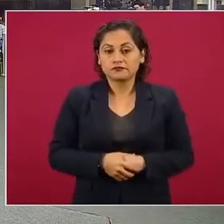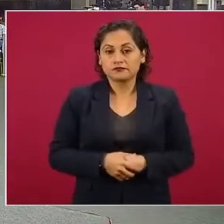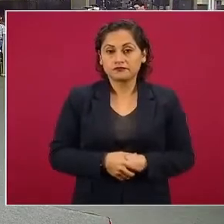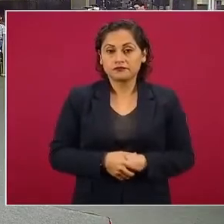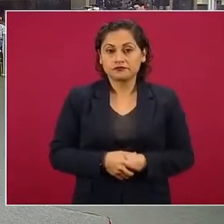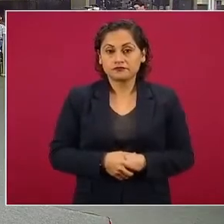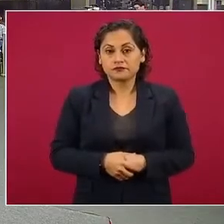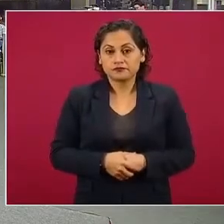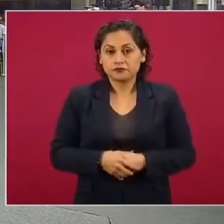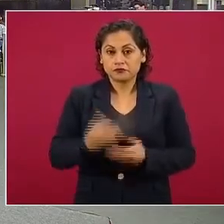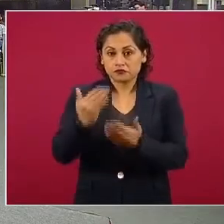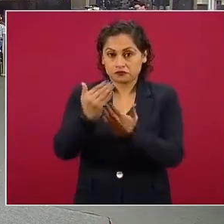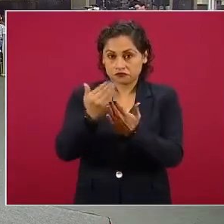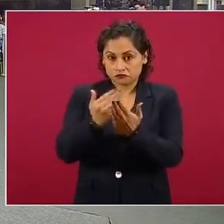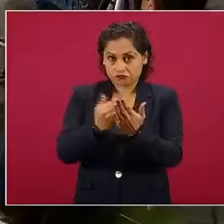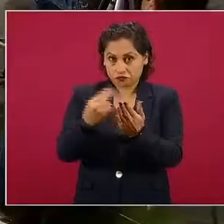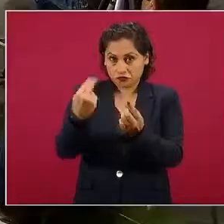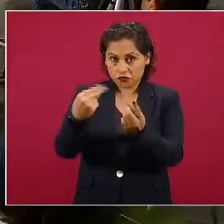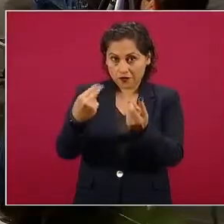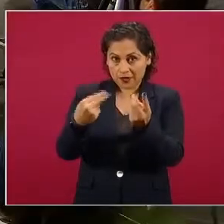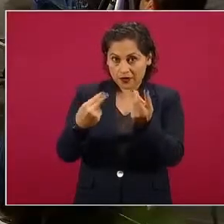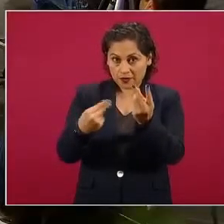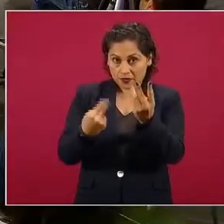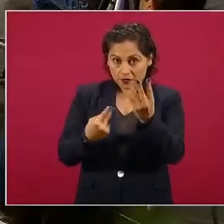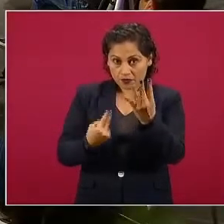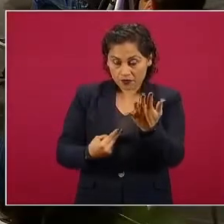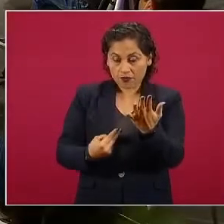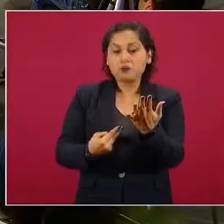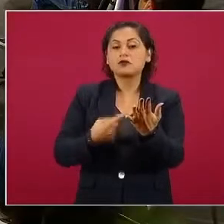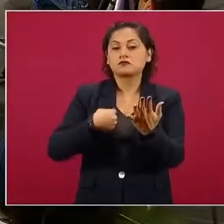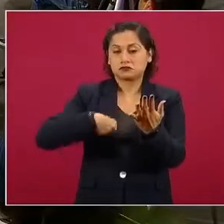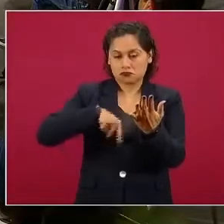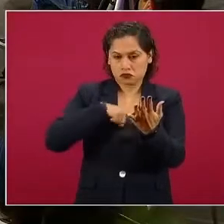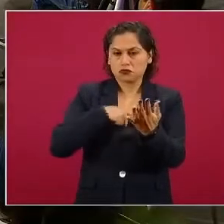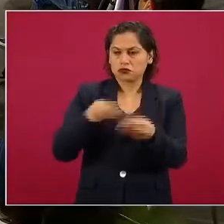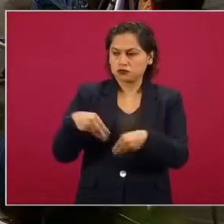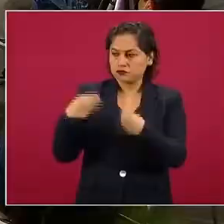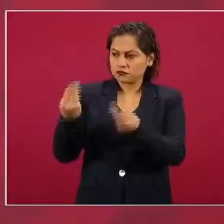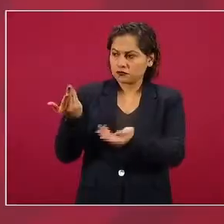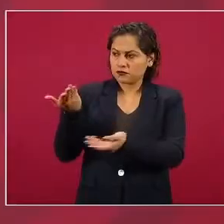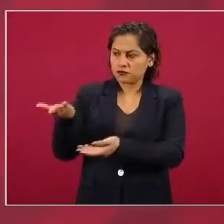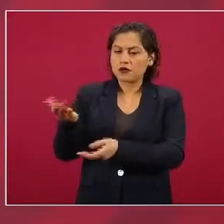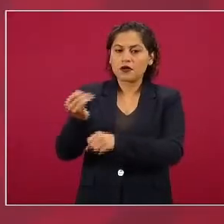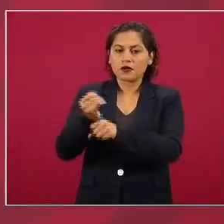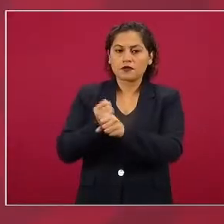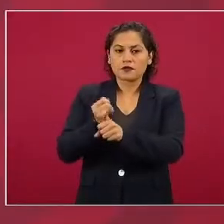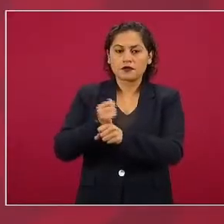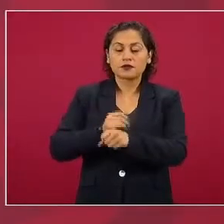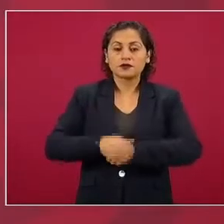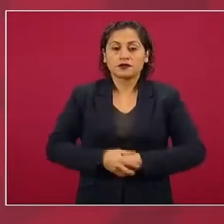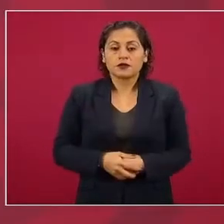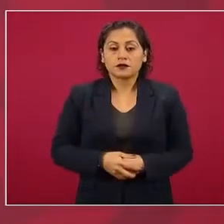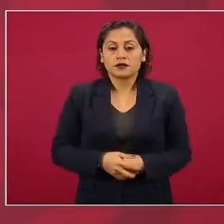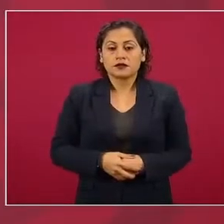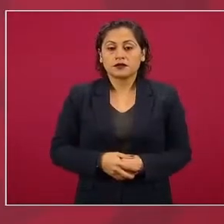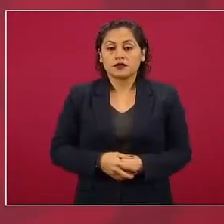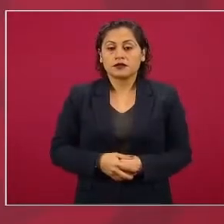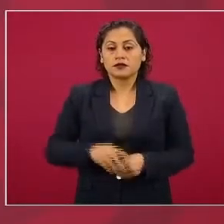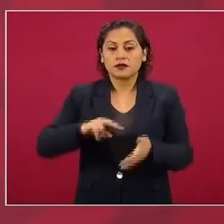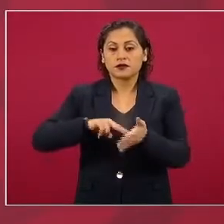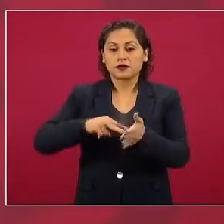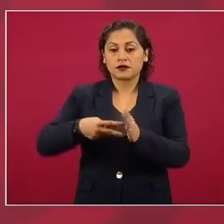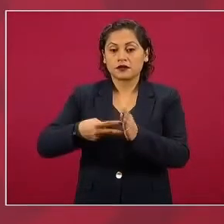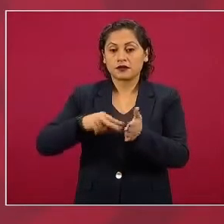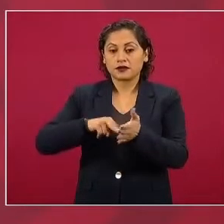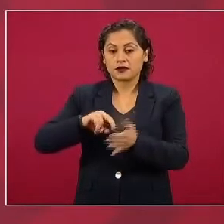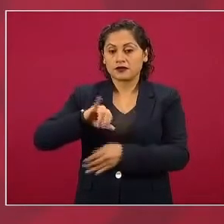los nombres y se va a hacer una investigación. El ingeniero Jorge